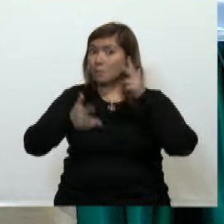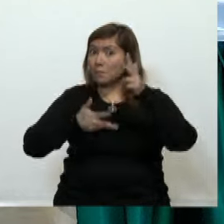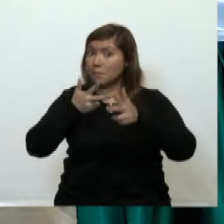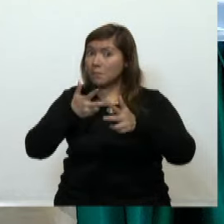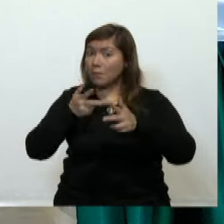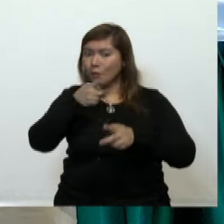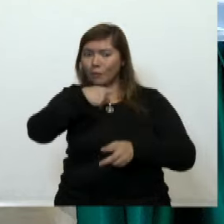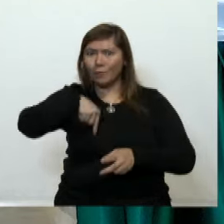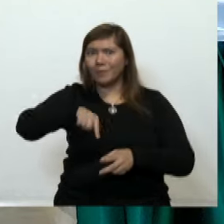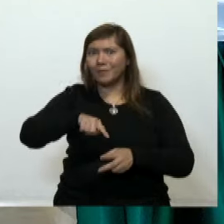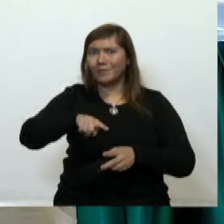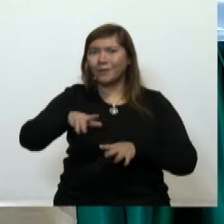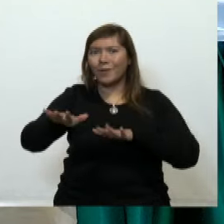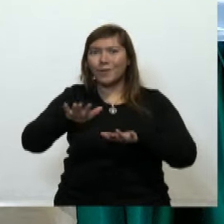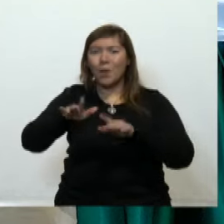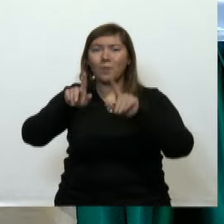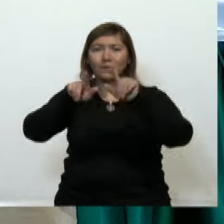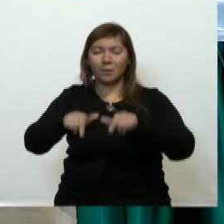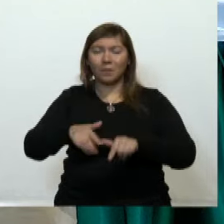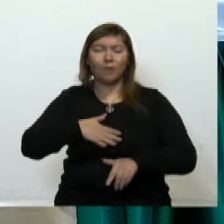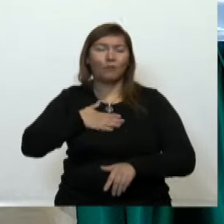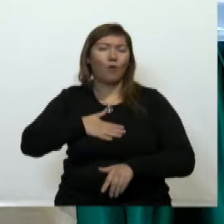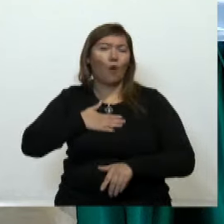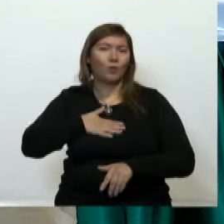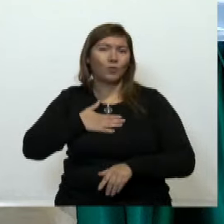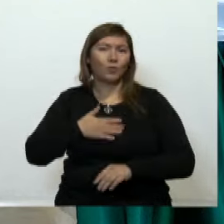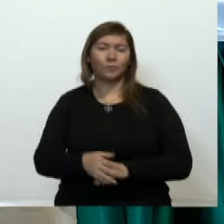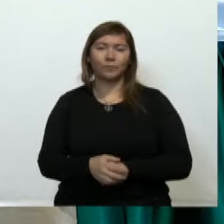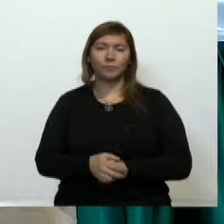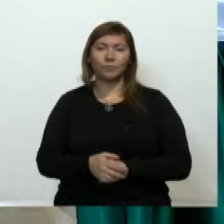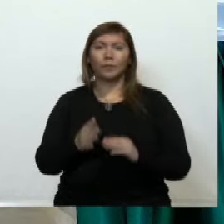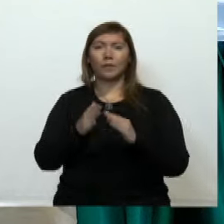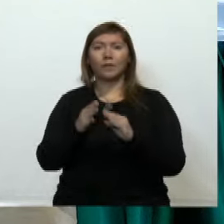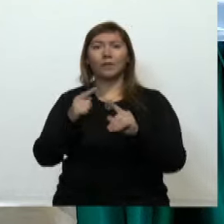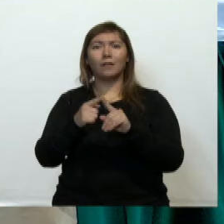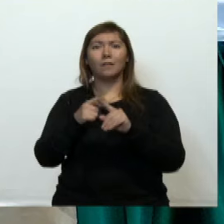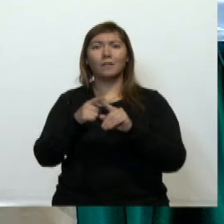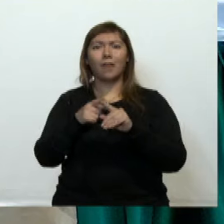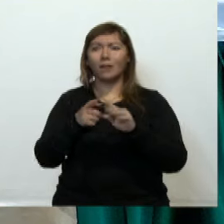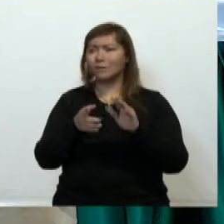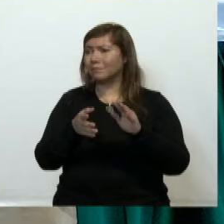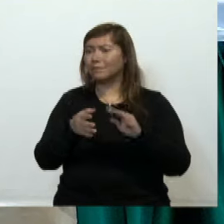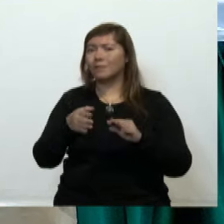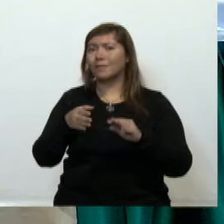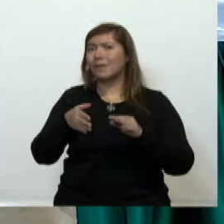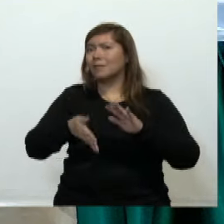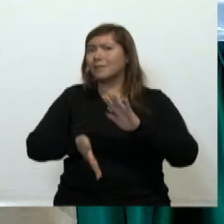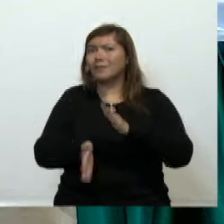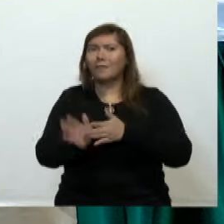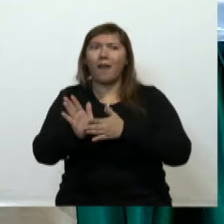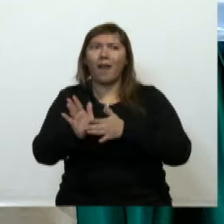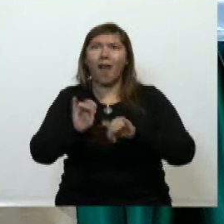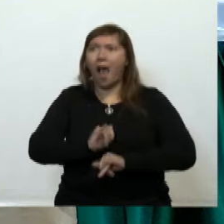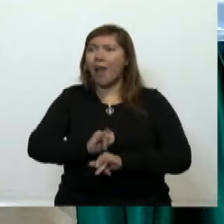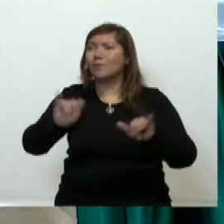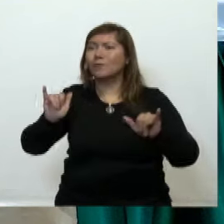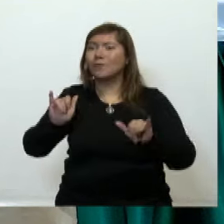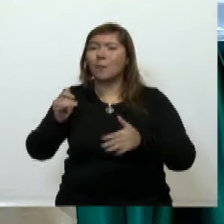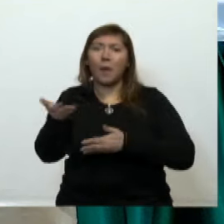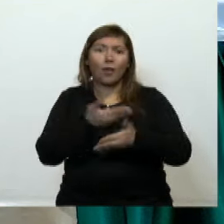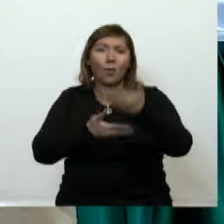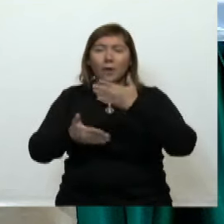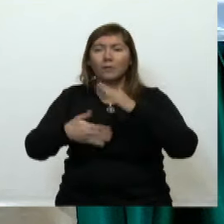es nuestro gozo. Por eso la Iglesia es misionera, porque tenemos para compartir lo más lindo que nos pasó, que es